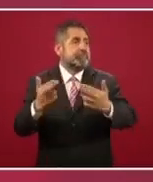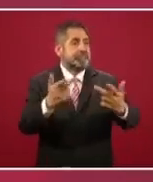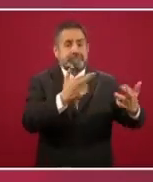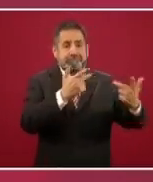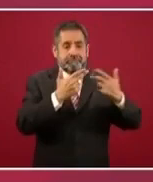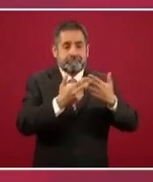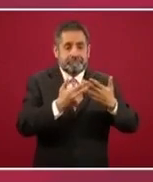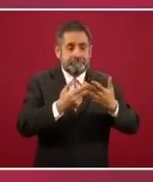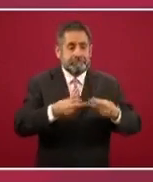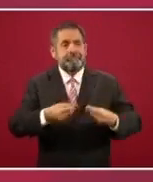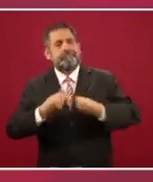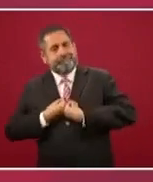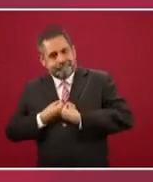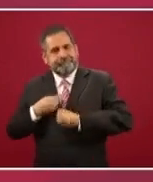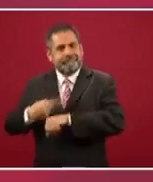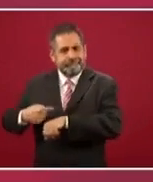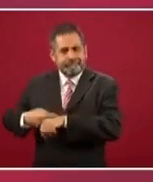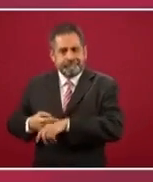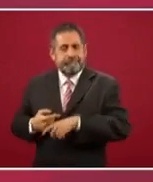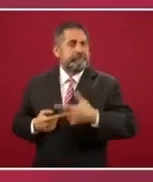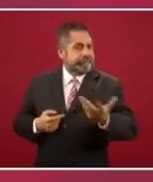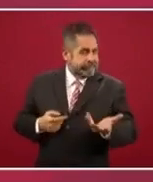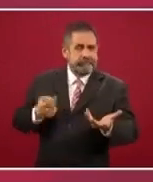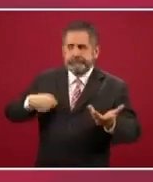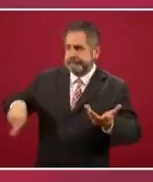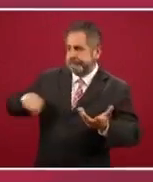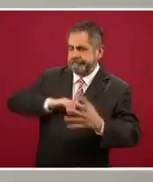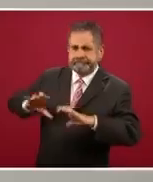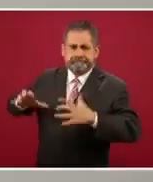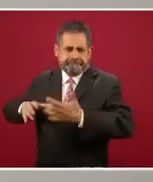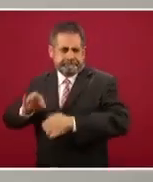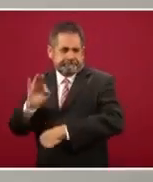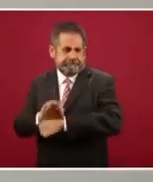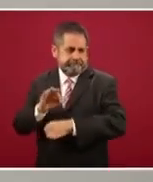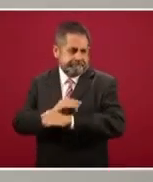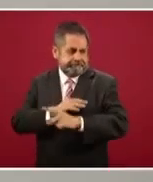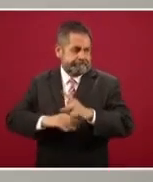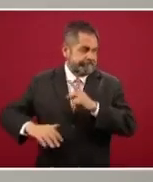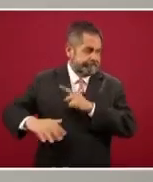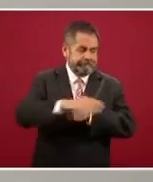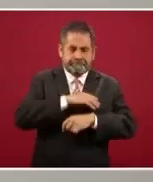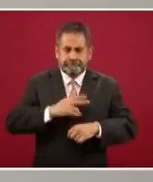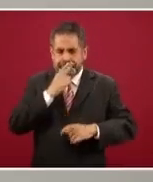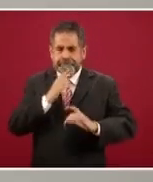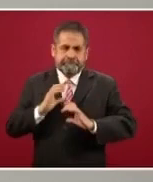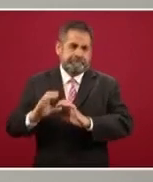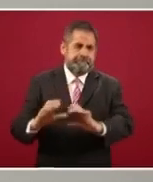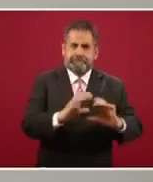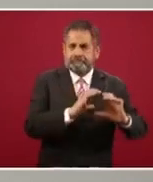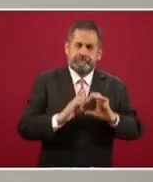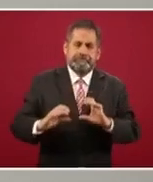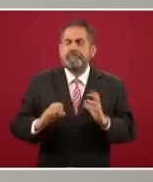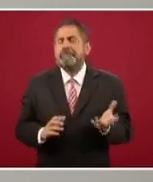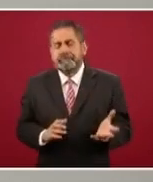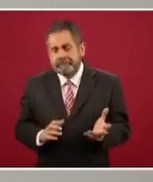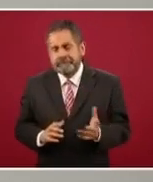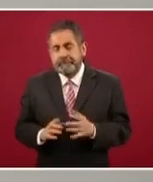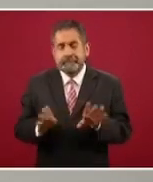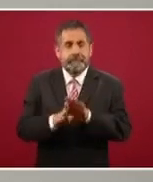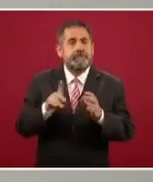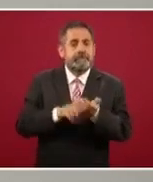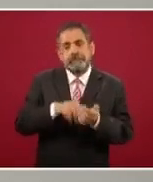sucediendo como novedades y, desde luego, sumado en esta nueva área, también las